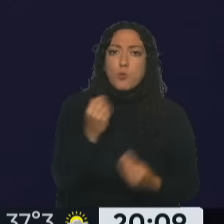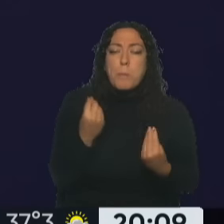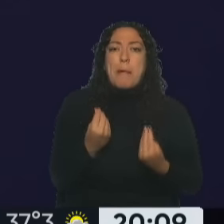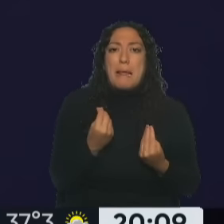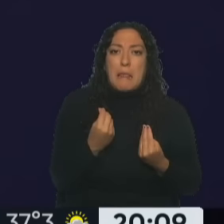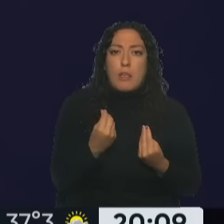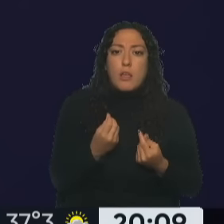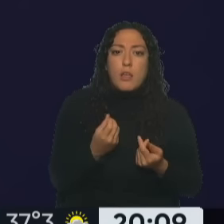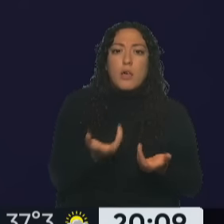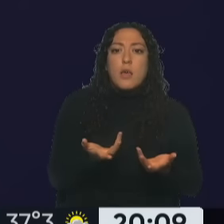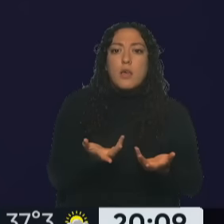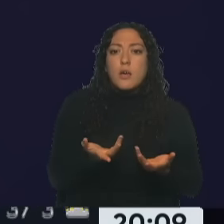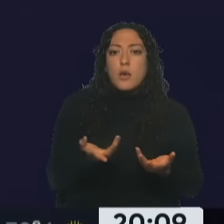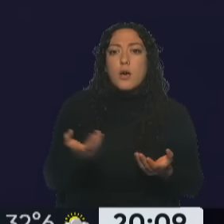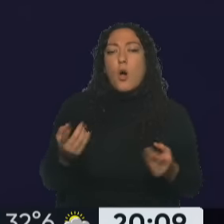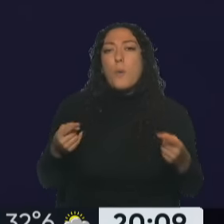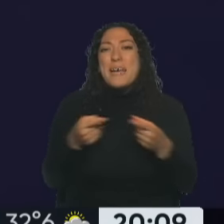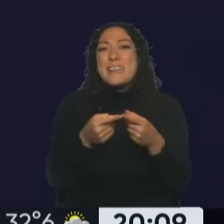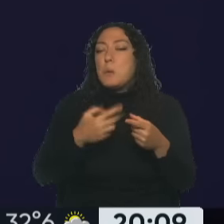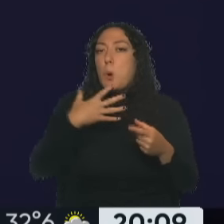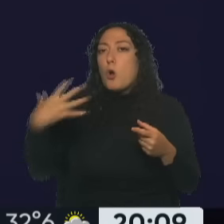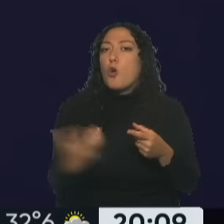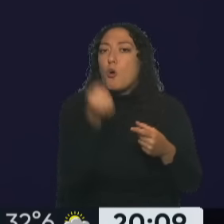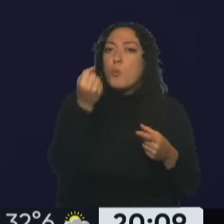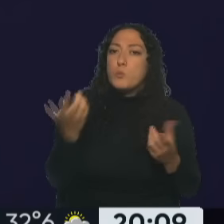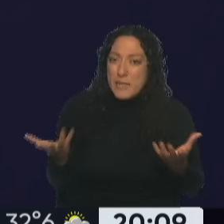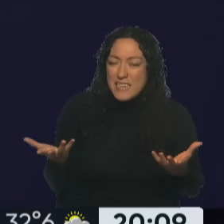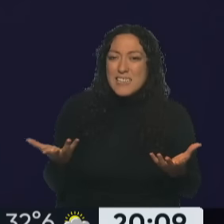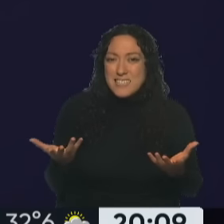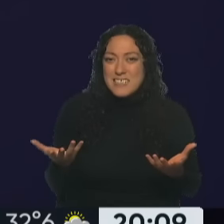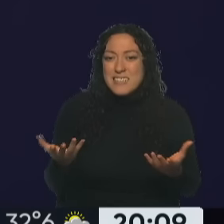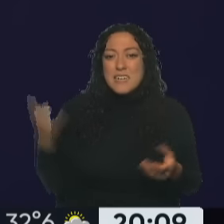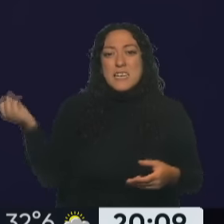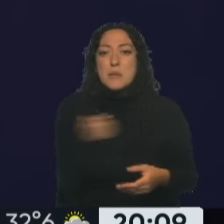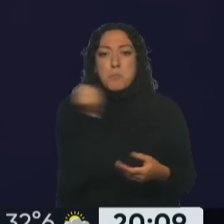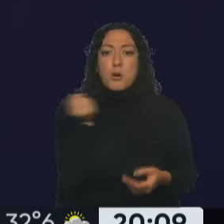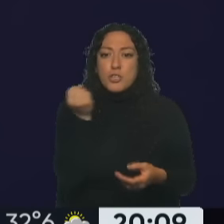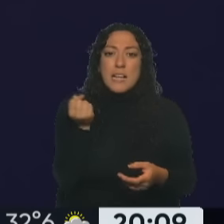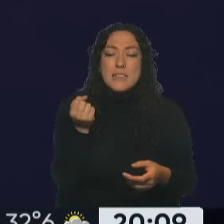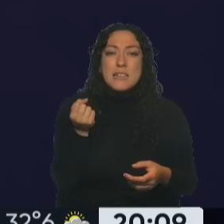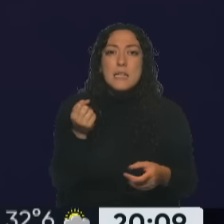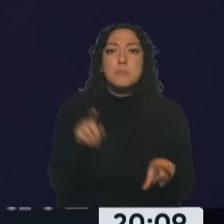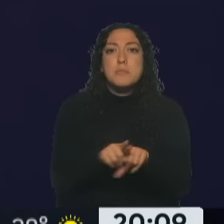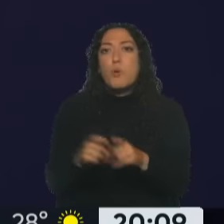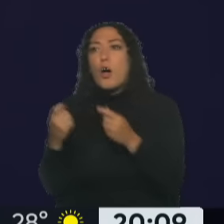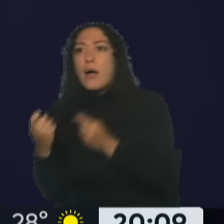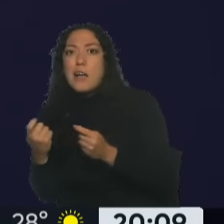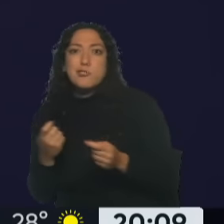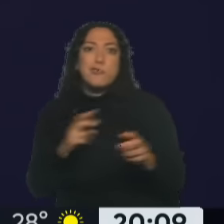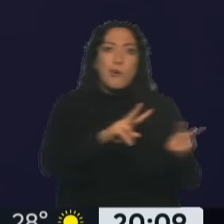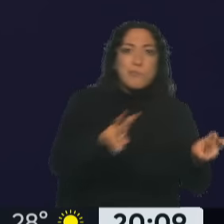de cumplir con un objetivo tan importante como era el de llegar a déficit cero